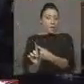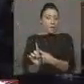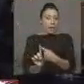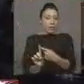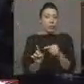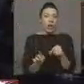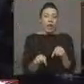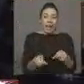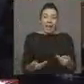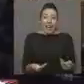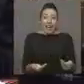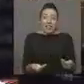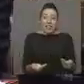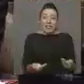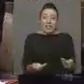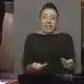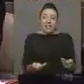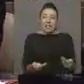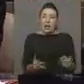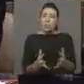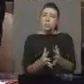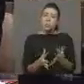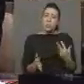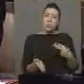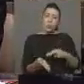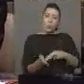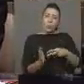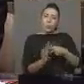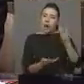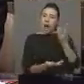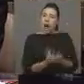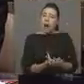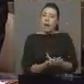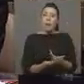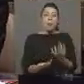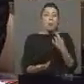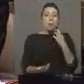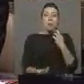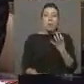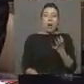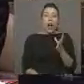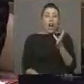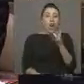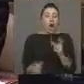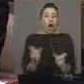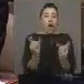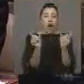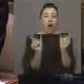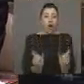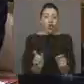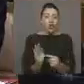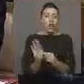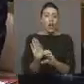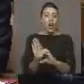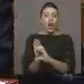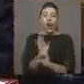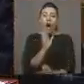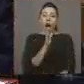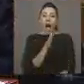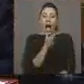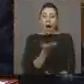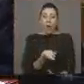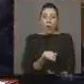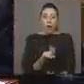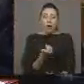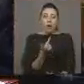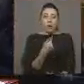ha sido uno de los tantos problemas que tenemos porque no tenemos una regulación en el código de agua, porque no nos